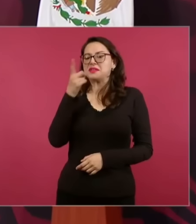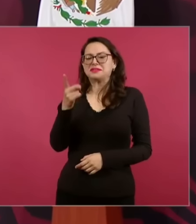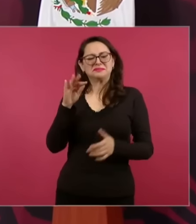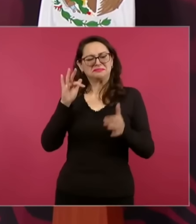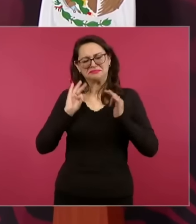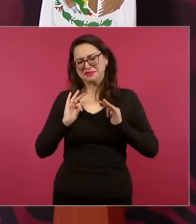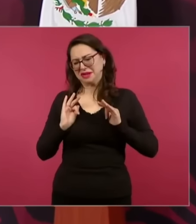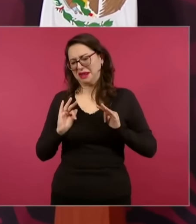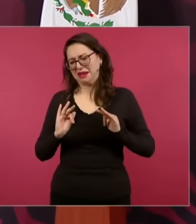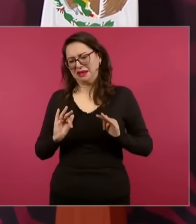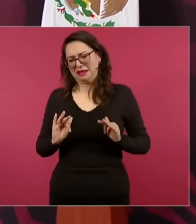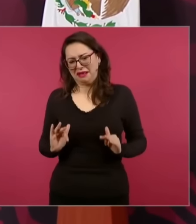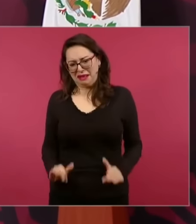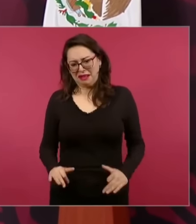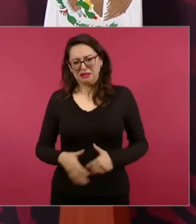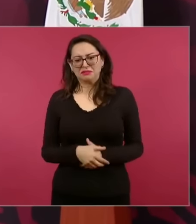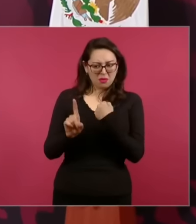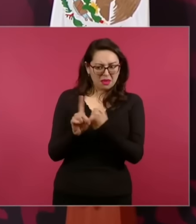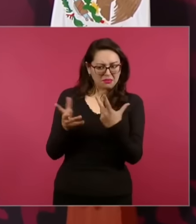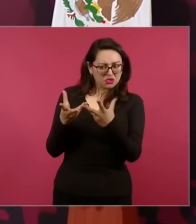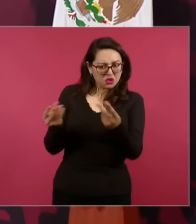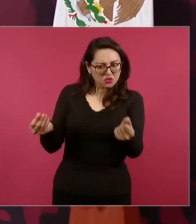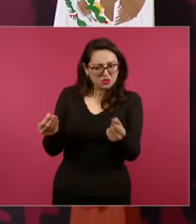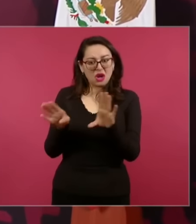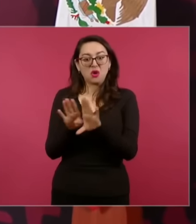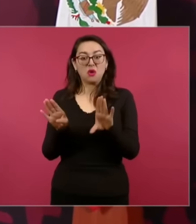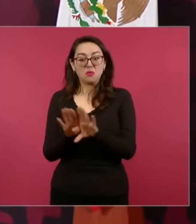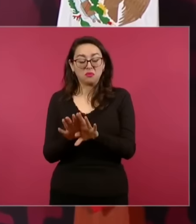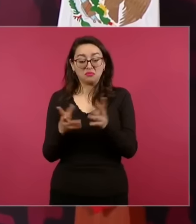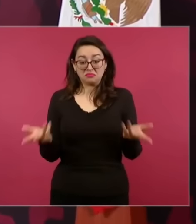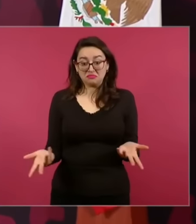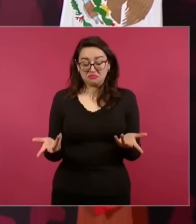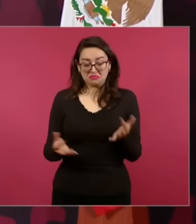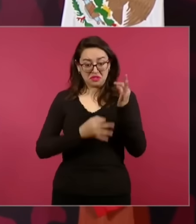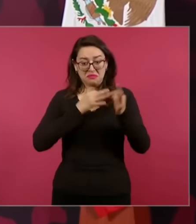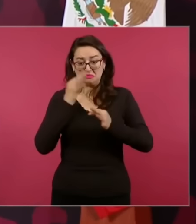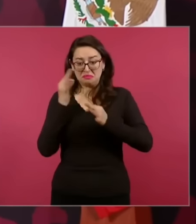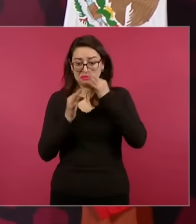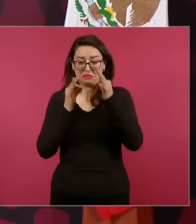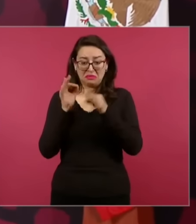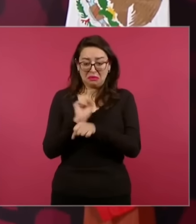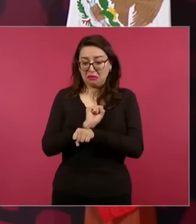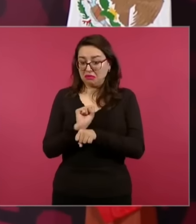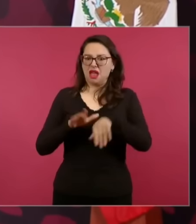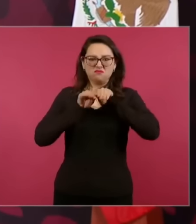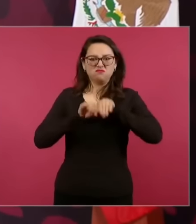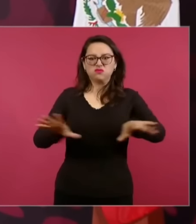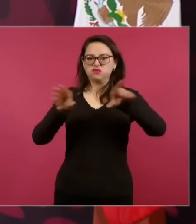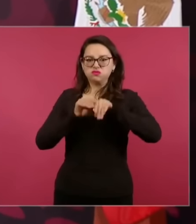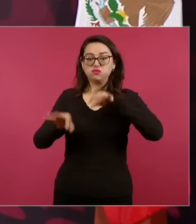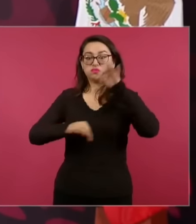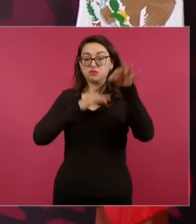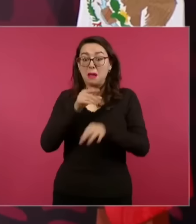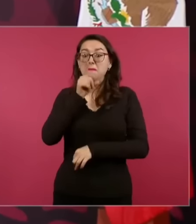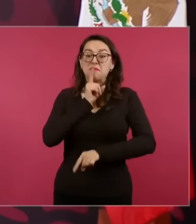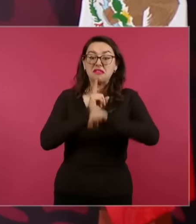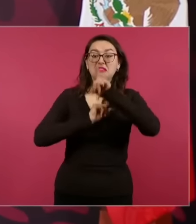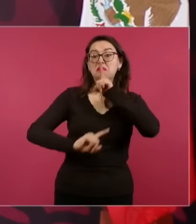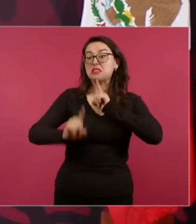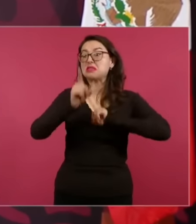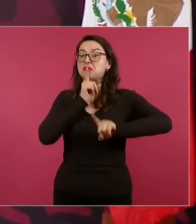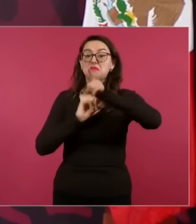tranquilidad. Yo tenía la solución. Esta campaña no se gana con publicidad, se gana con propaganda. Y mientras más mentiras